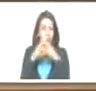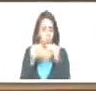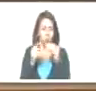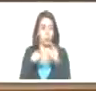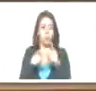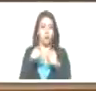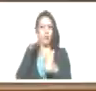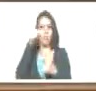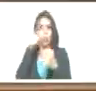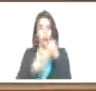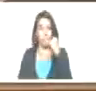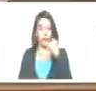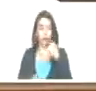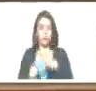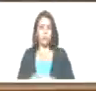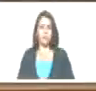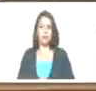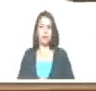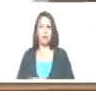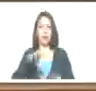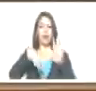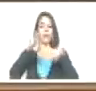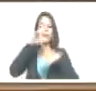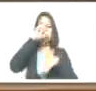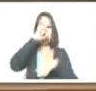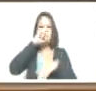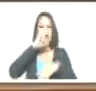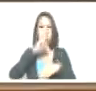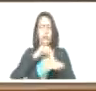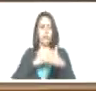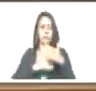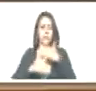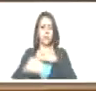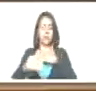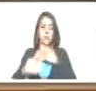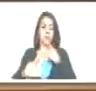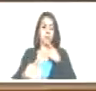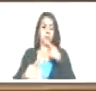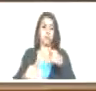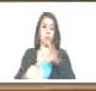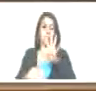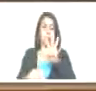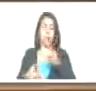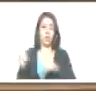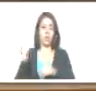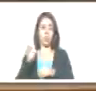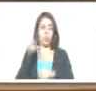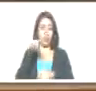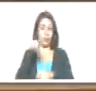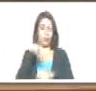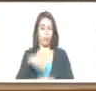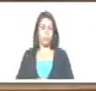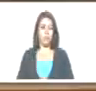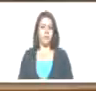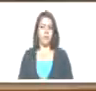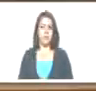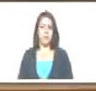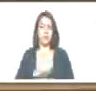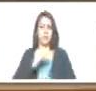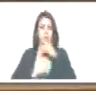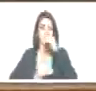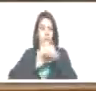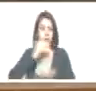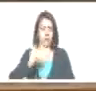últimos 14 años de la llamada Cuarta República y los hechos de